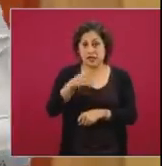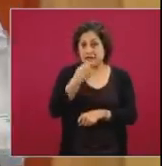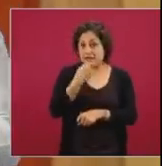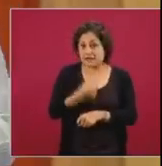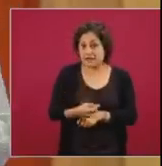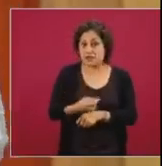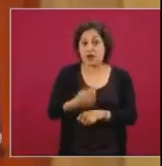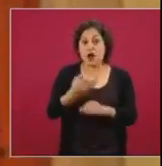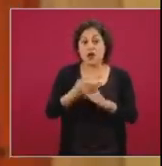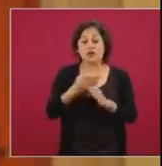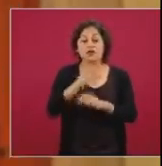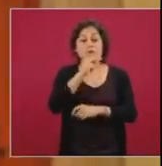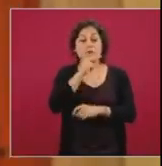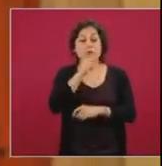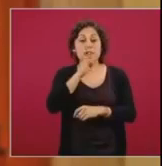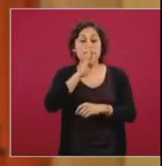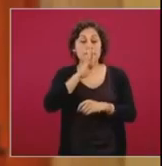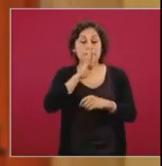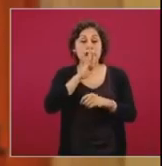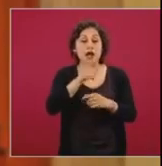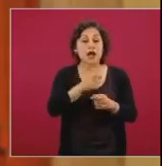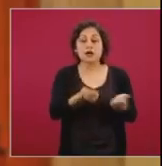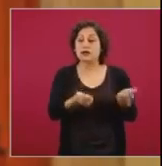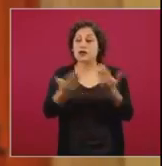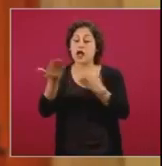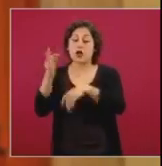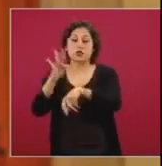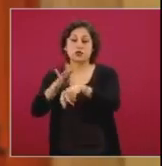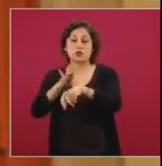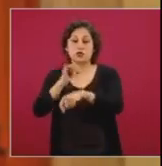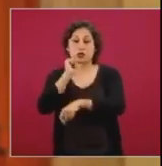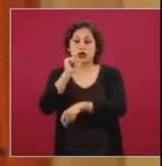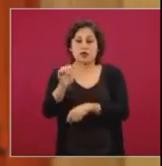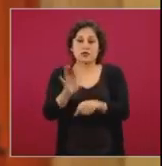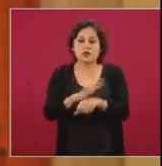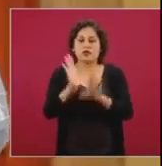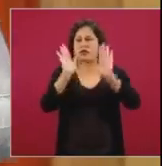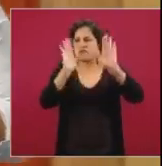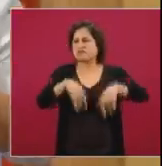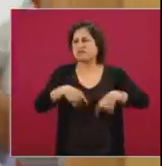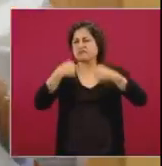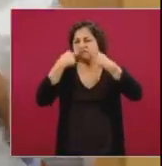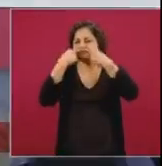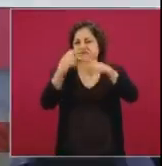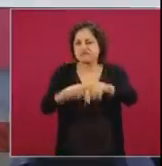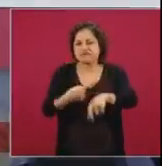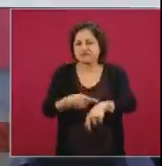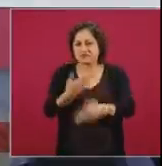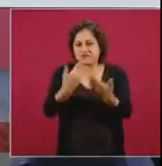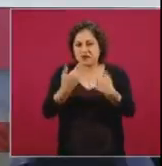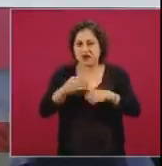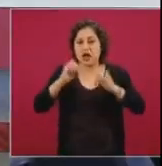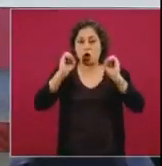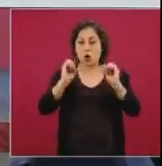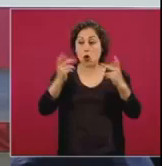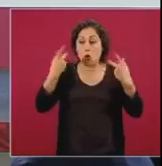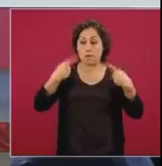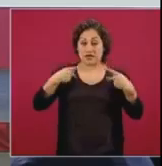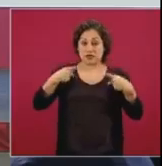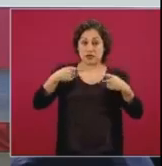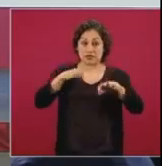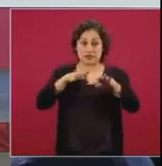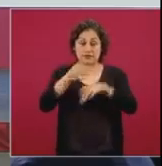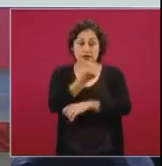como padres, no los llevamos a una consulta médica pensando que pudiera tener lepra, o el personal de salud no lo estudia